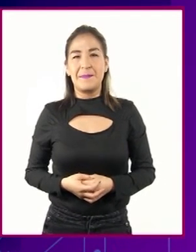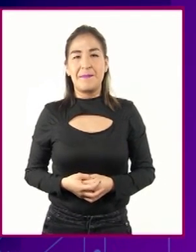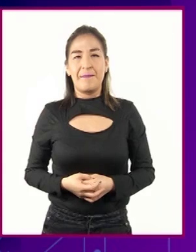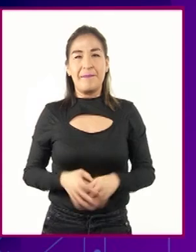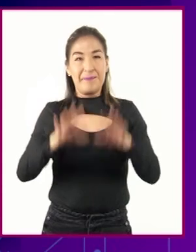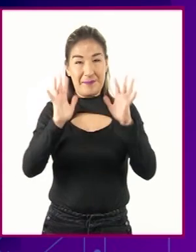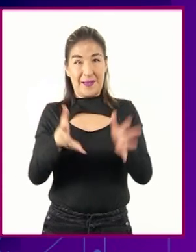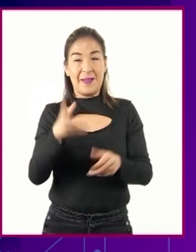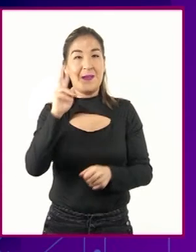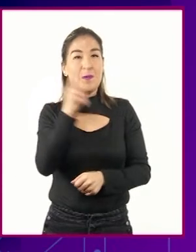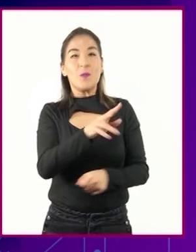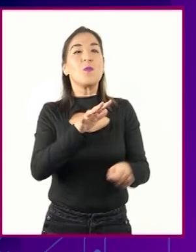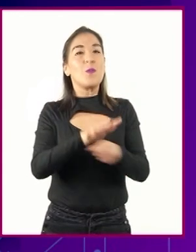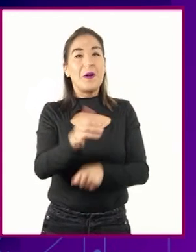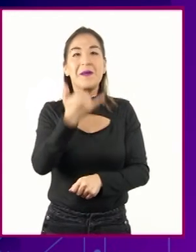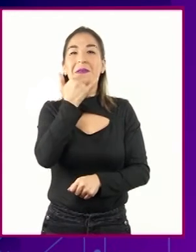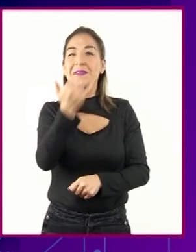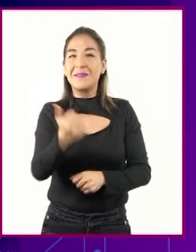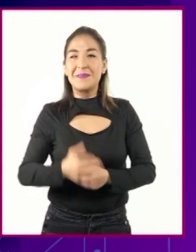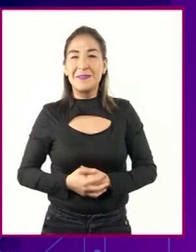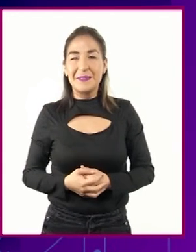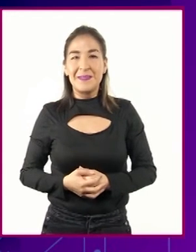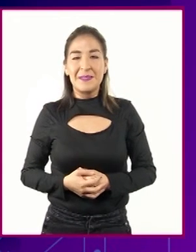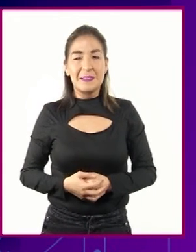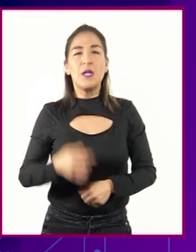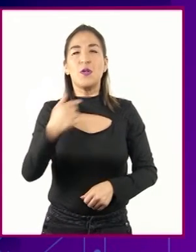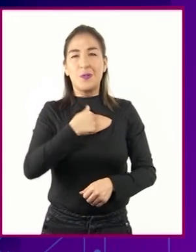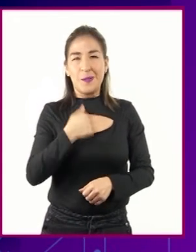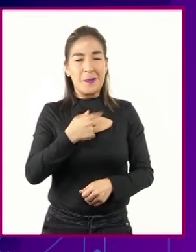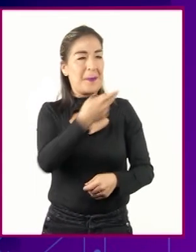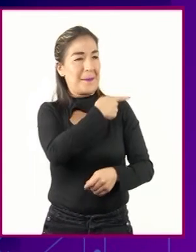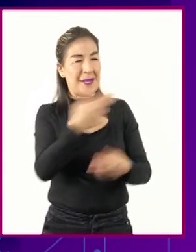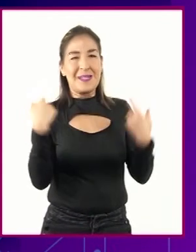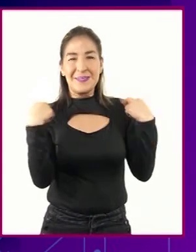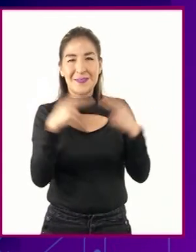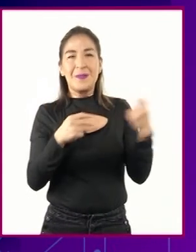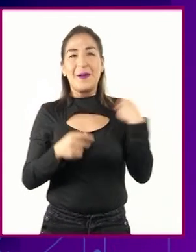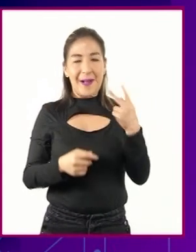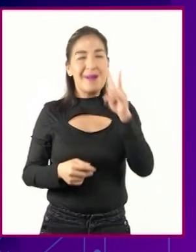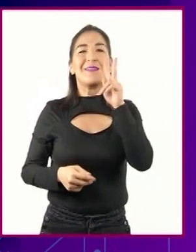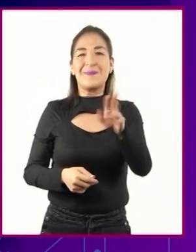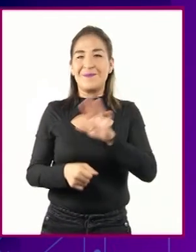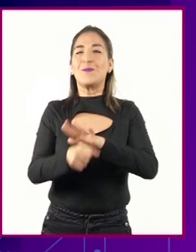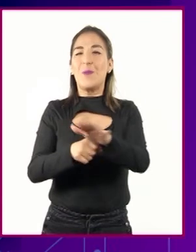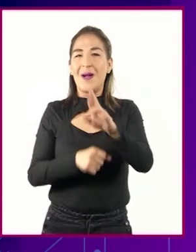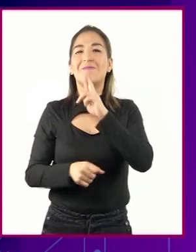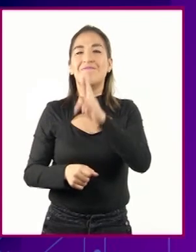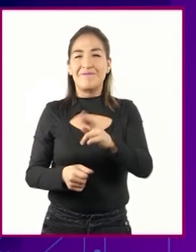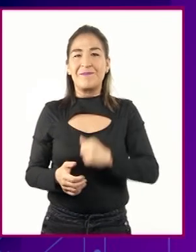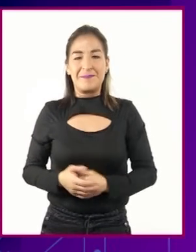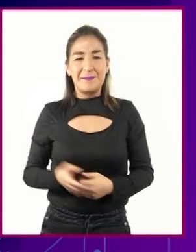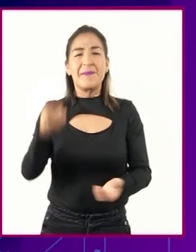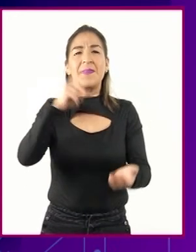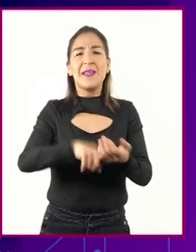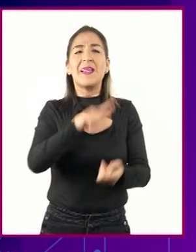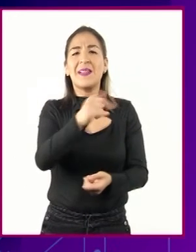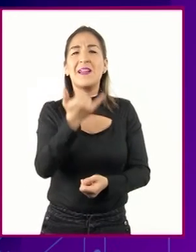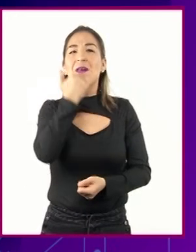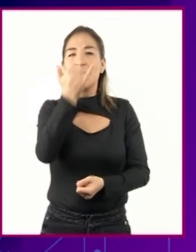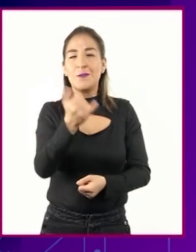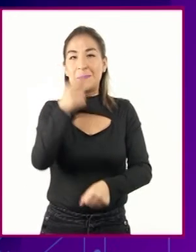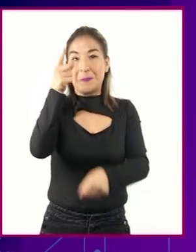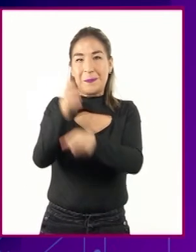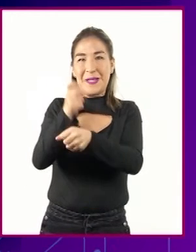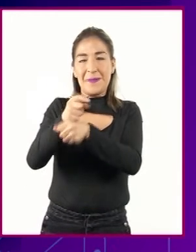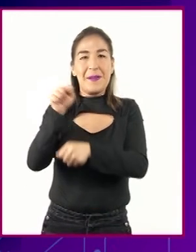¿Ya pudieron identificar el error? El profesor y yo ya tenemos la respuesta. El error se encuentra en el paso 1,